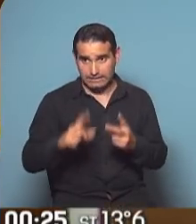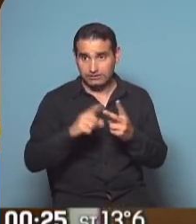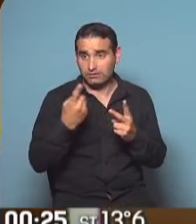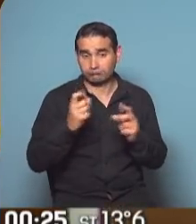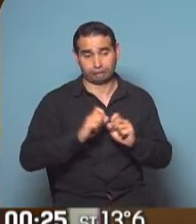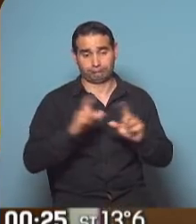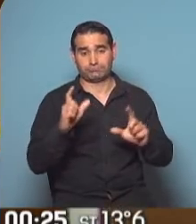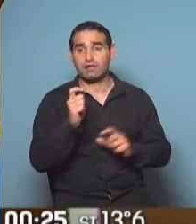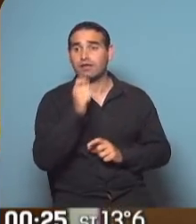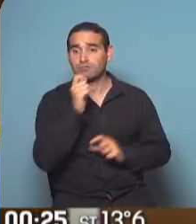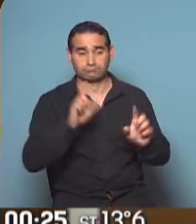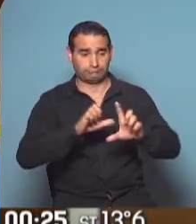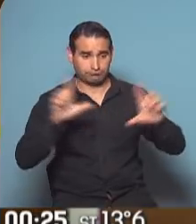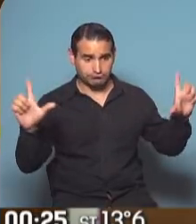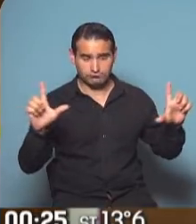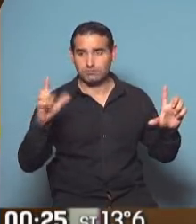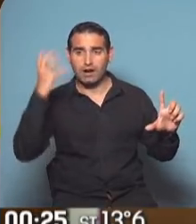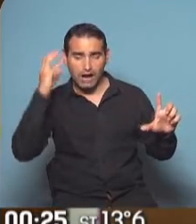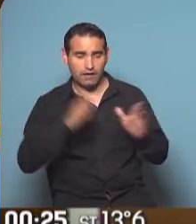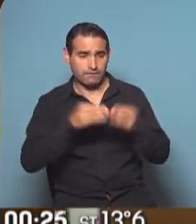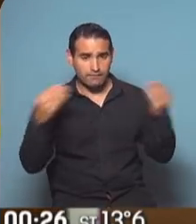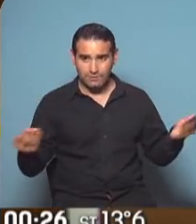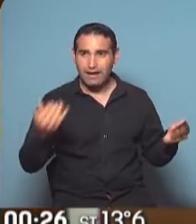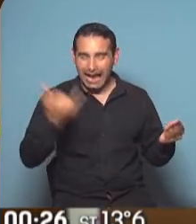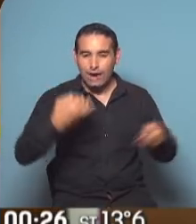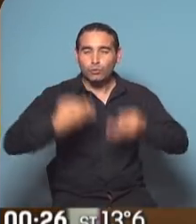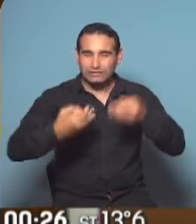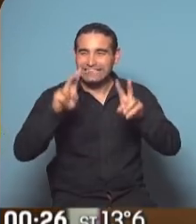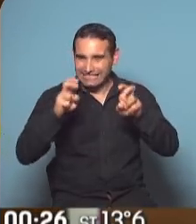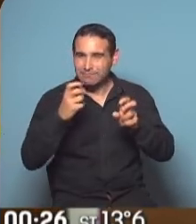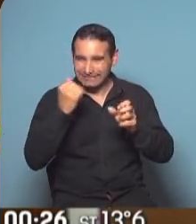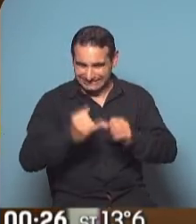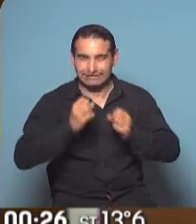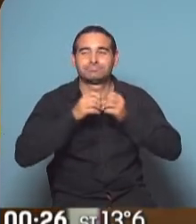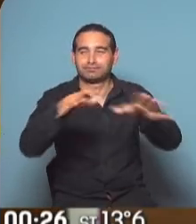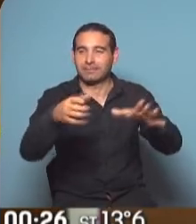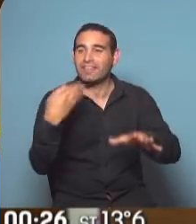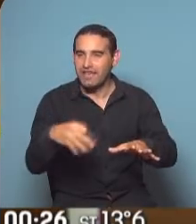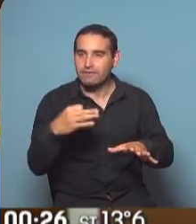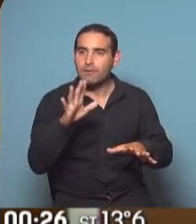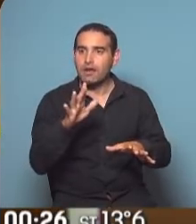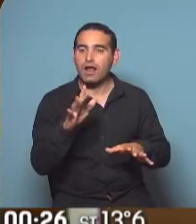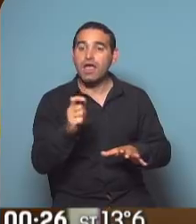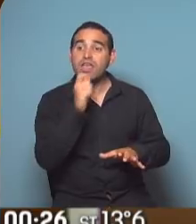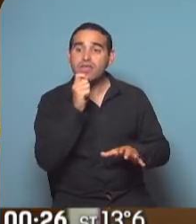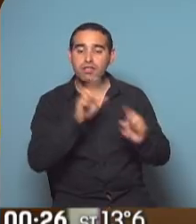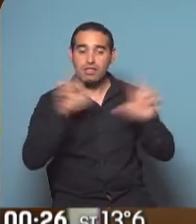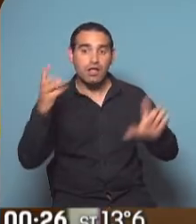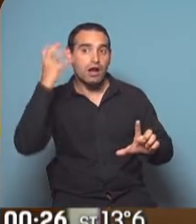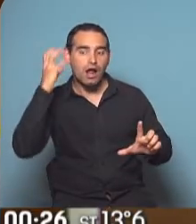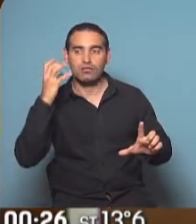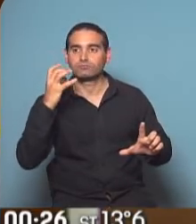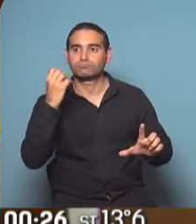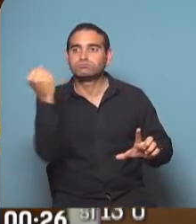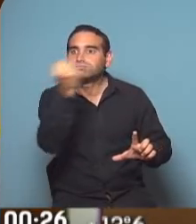los medios que está bien hablar de la justicia pero lo que no está bien la actividad mediática o multimediática tenga tanta